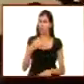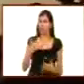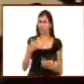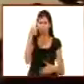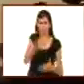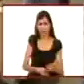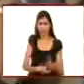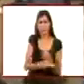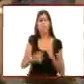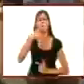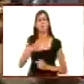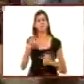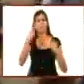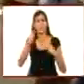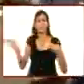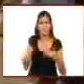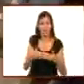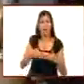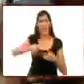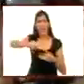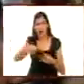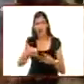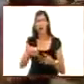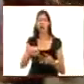expresión tratando de cerrar los canales.